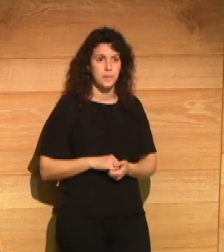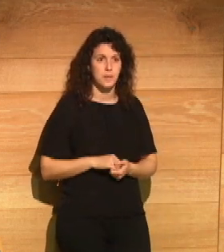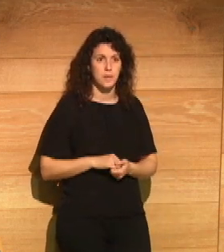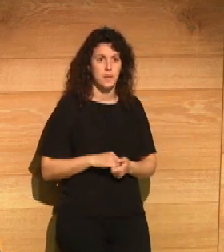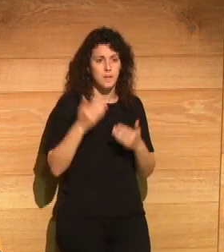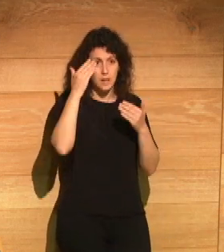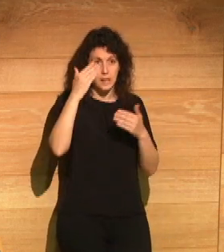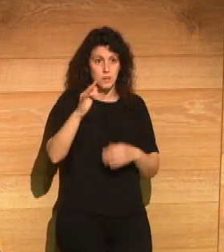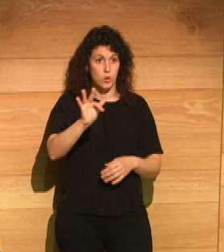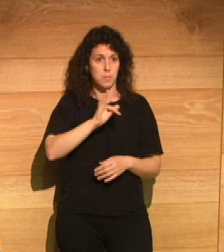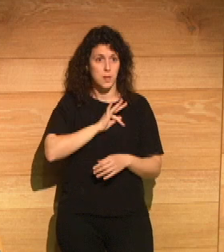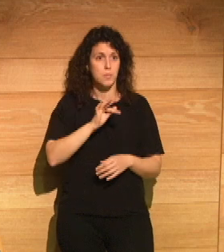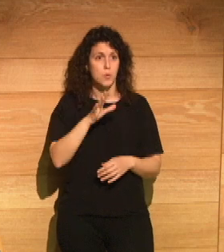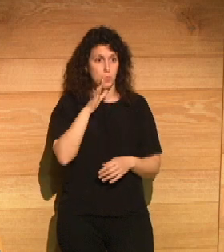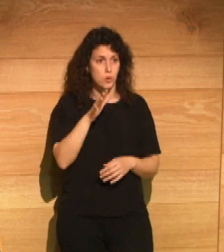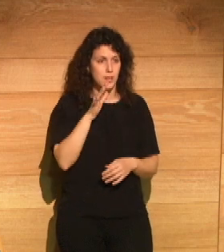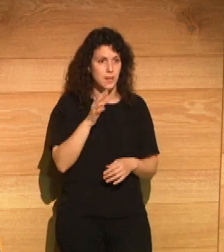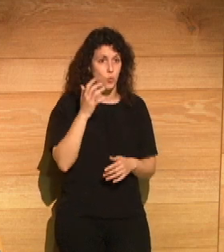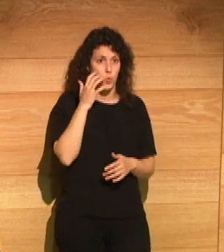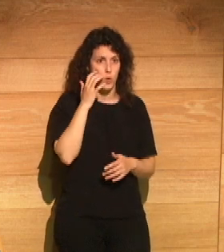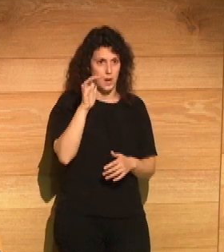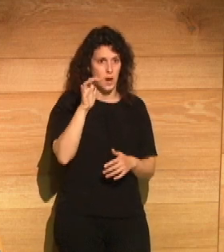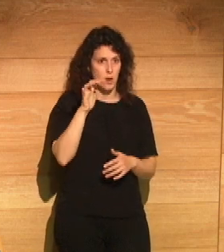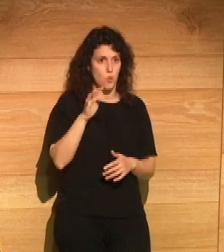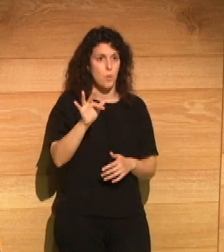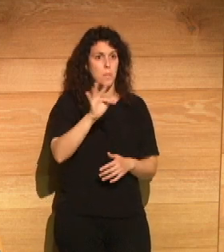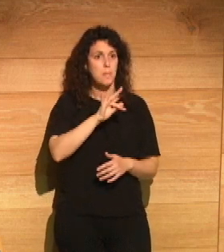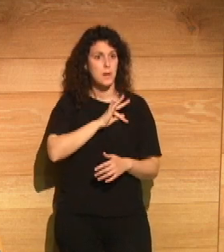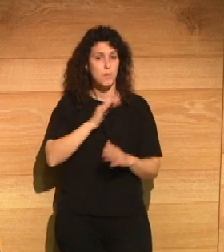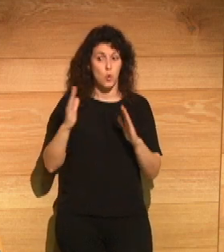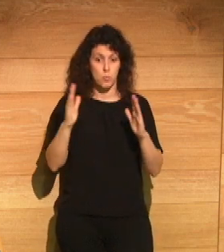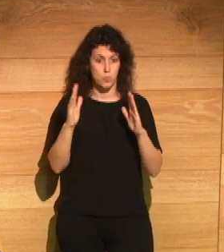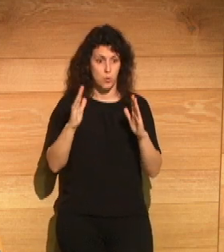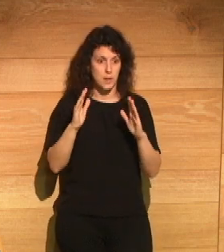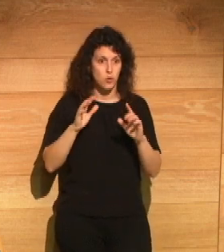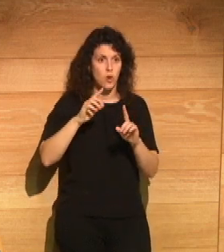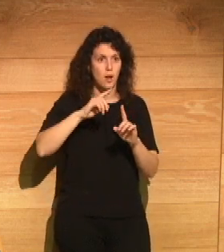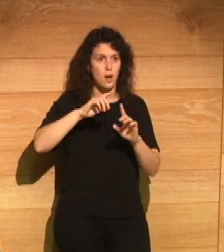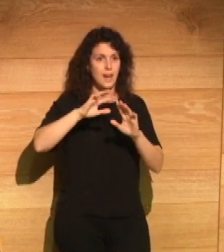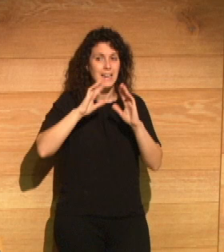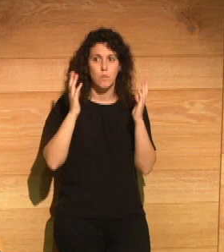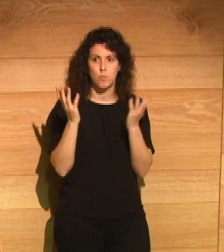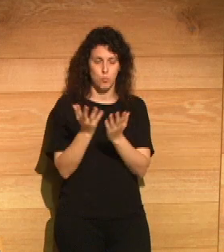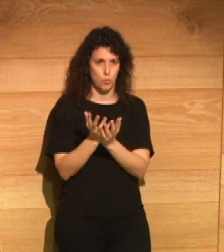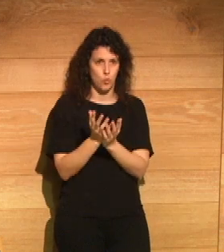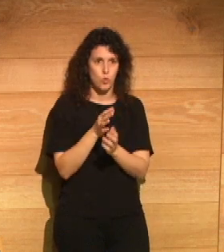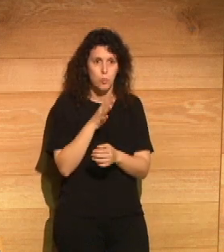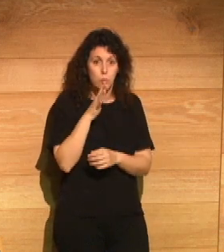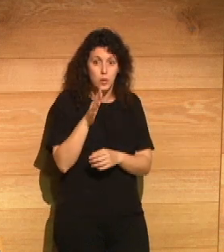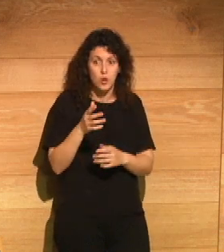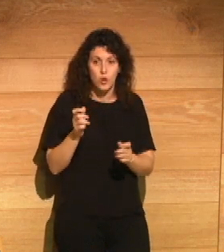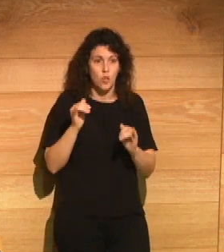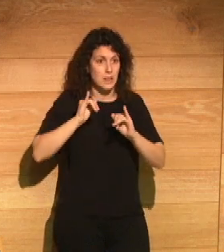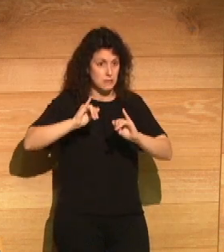por el premio, que además es muy raro recibir un premio en este momento del mundo, ¿no? Porque uno lo disfruta